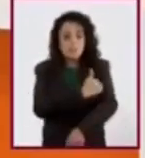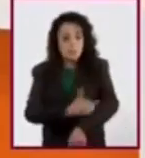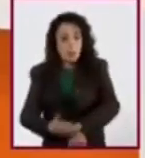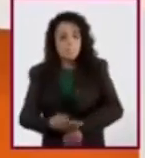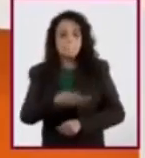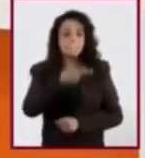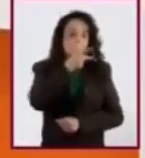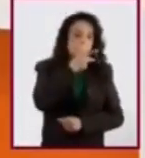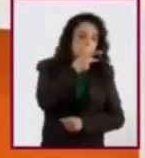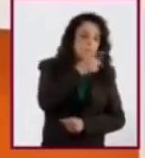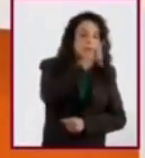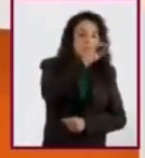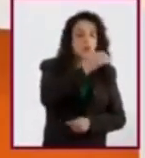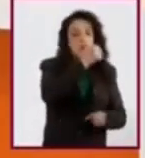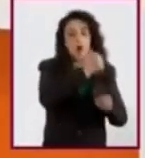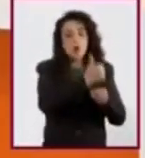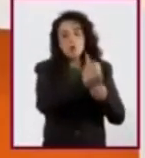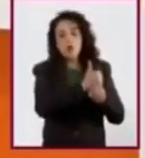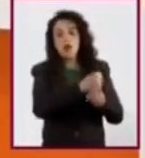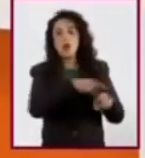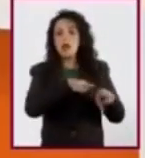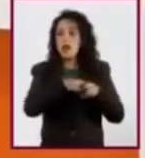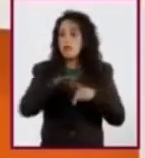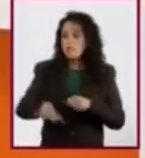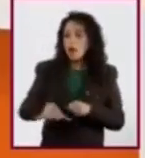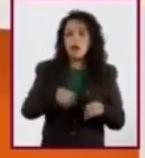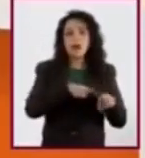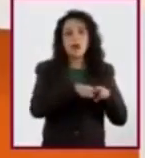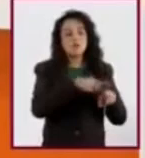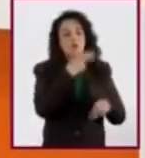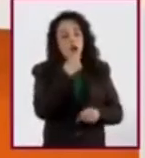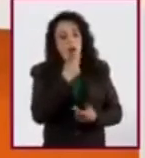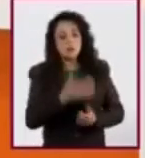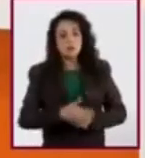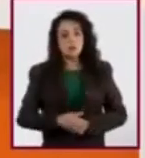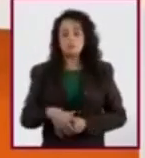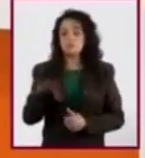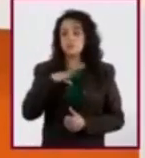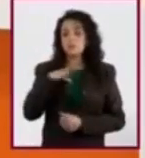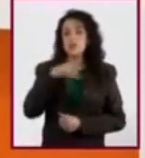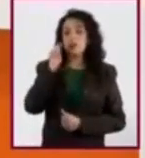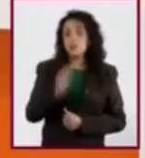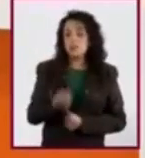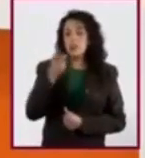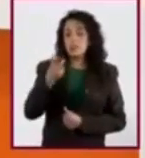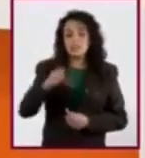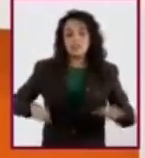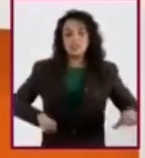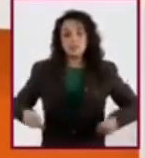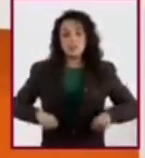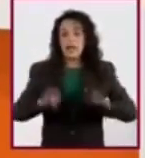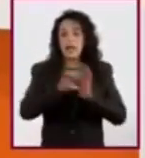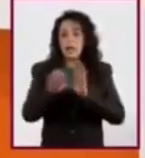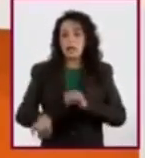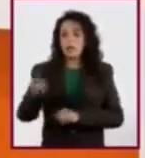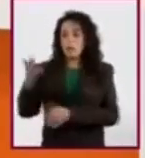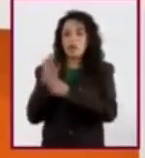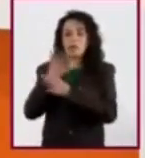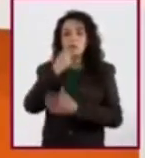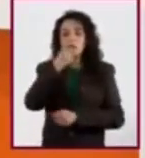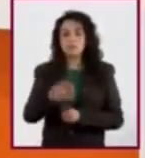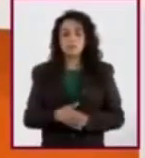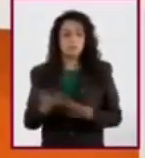padres, tíos, abuelos, hermanas y hermanos fomentan comportamientos de este tipo cuando dicen: es